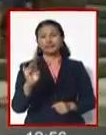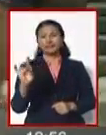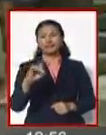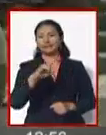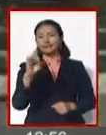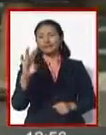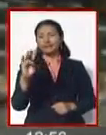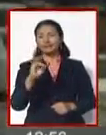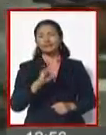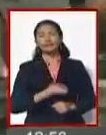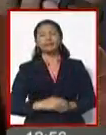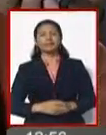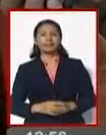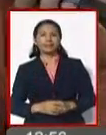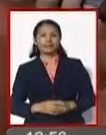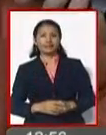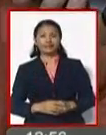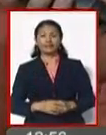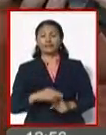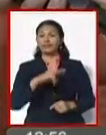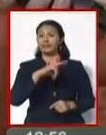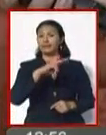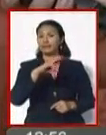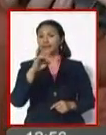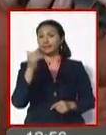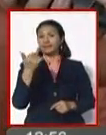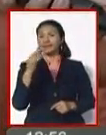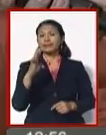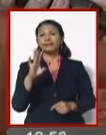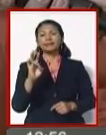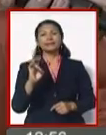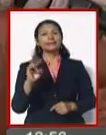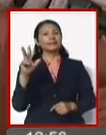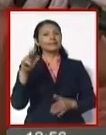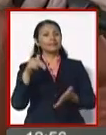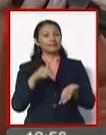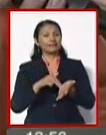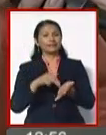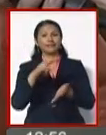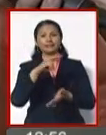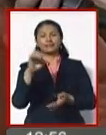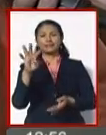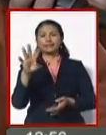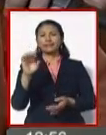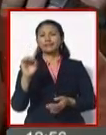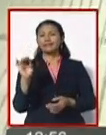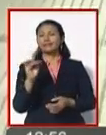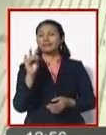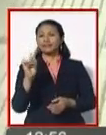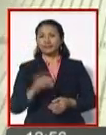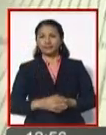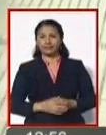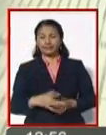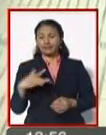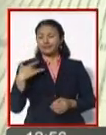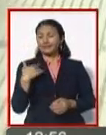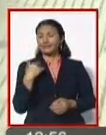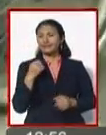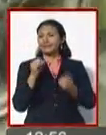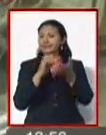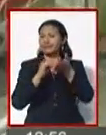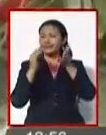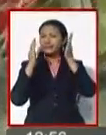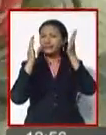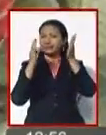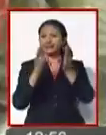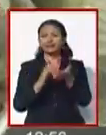1,277 bolivianos, .5. Y el 2017 son 3,240 bolivianos. Sienten que no son escuchados